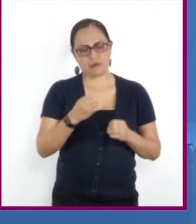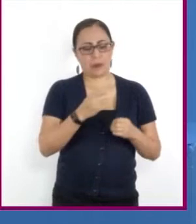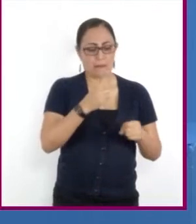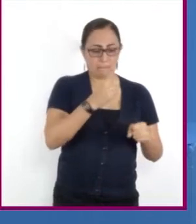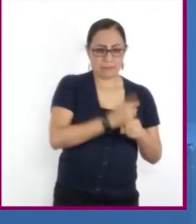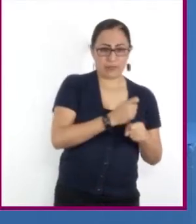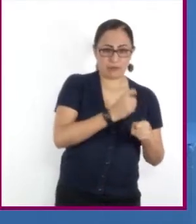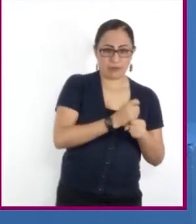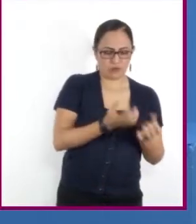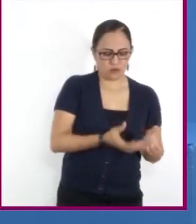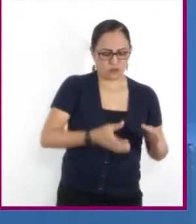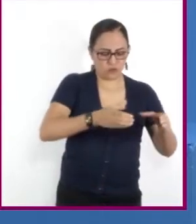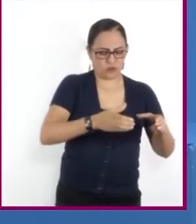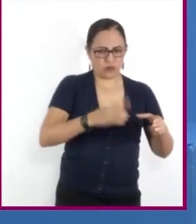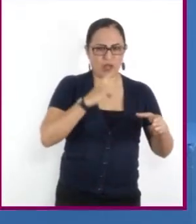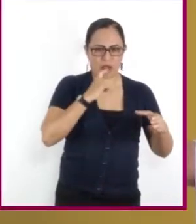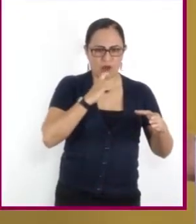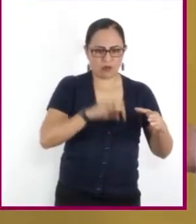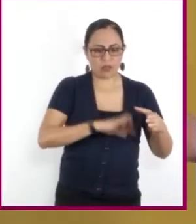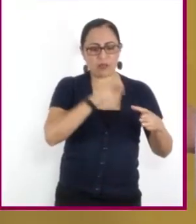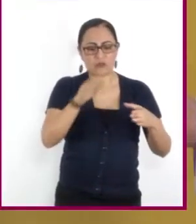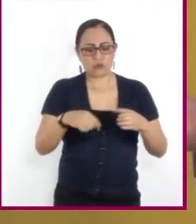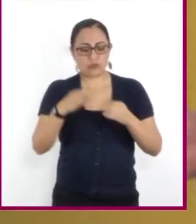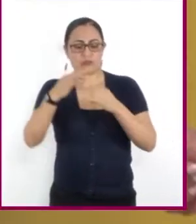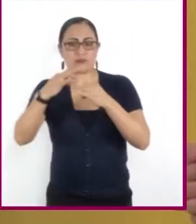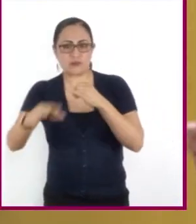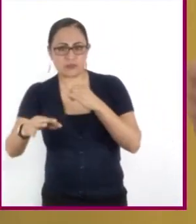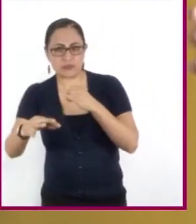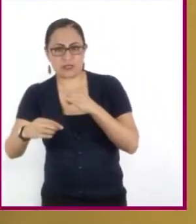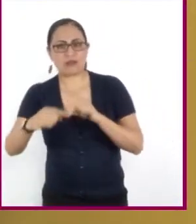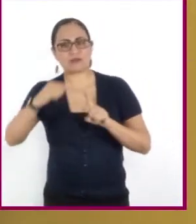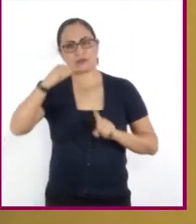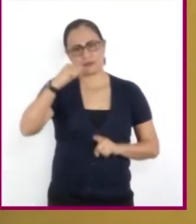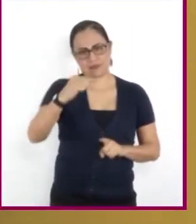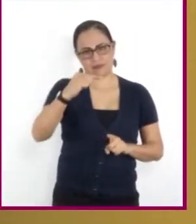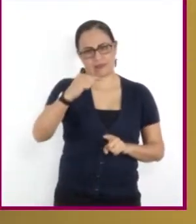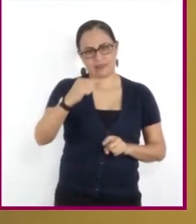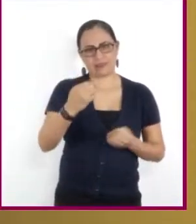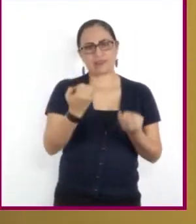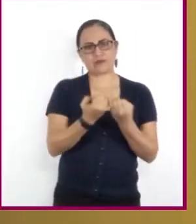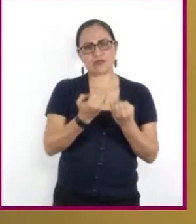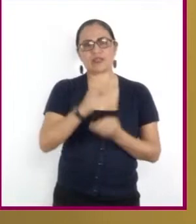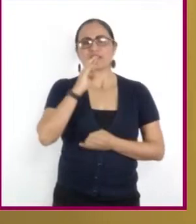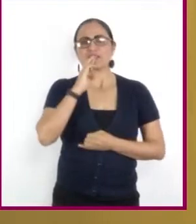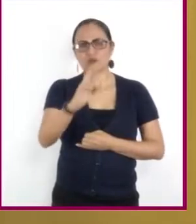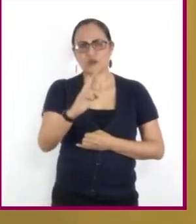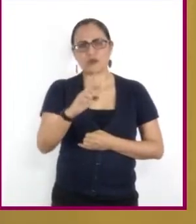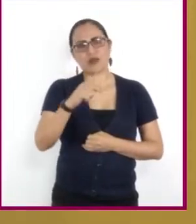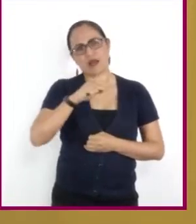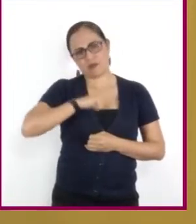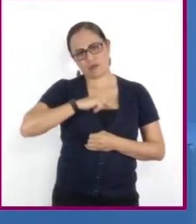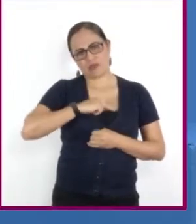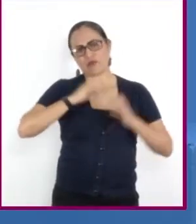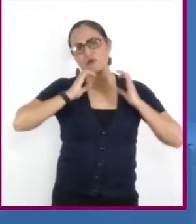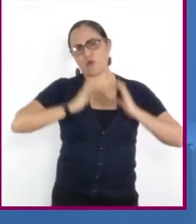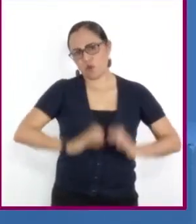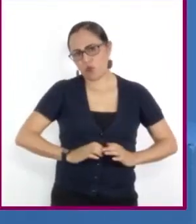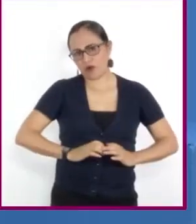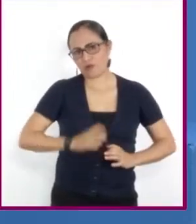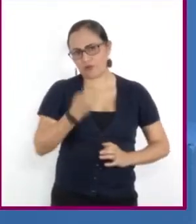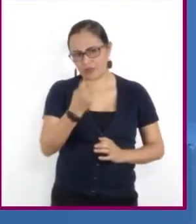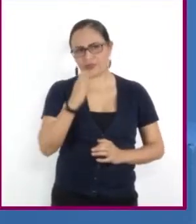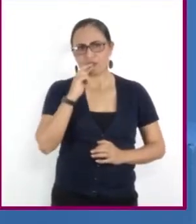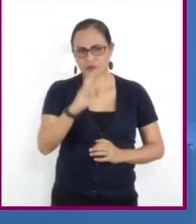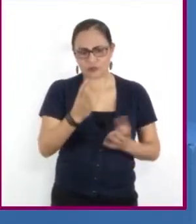volumen inicial y del volumen final, podríamos restar ambas y el resultado sería el valor del volumen de nuestro cuerpo.